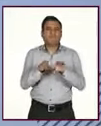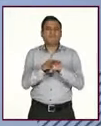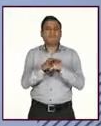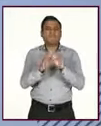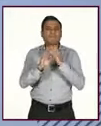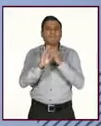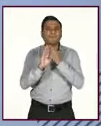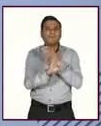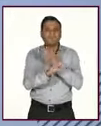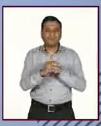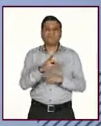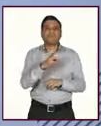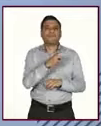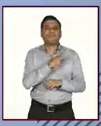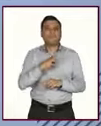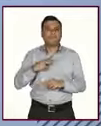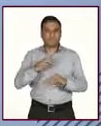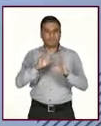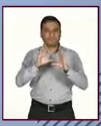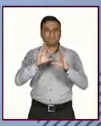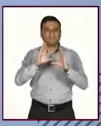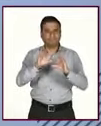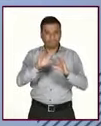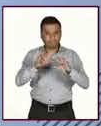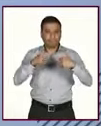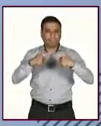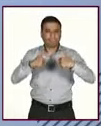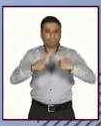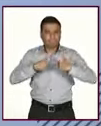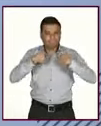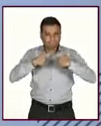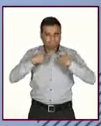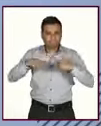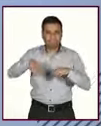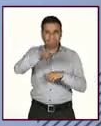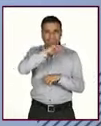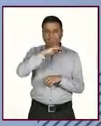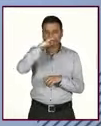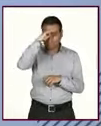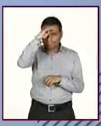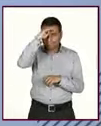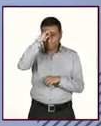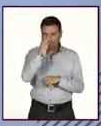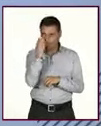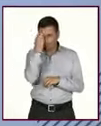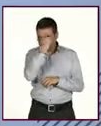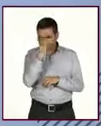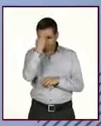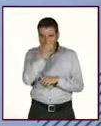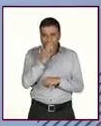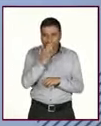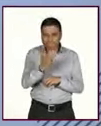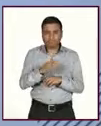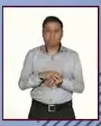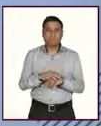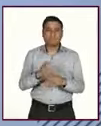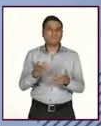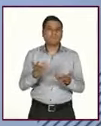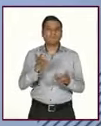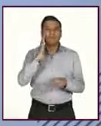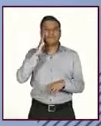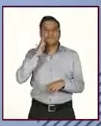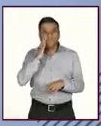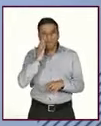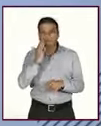enseñándole a las juventudes a pensar o a cuestionar. No todo lo que vemos